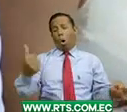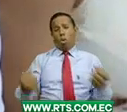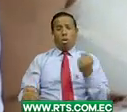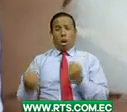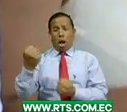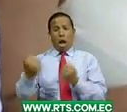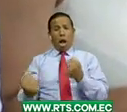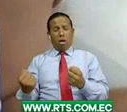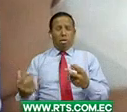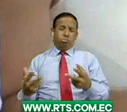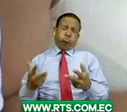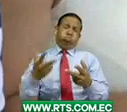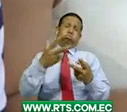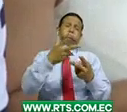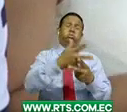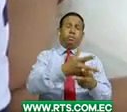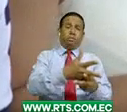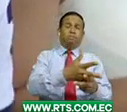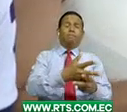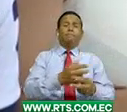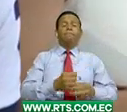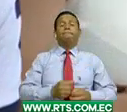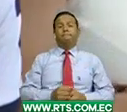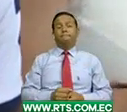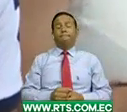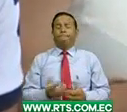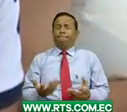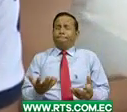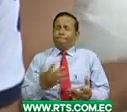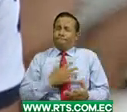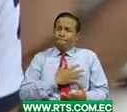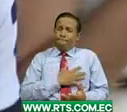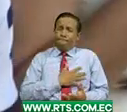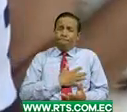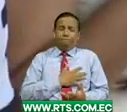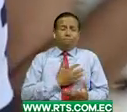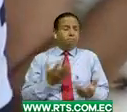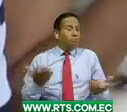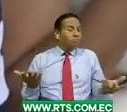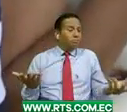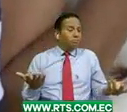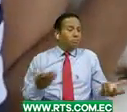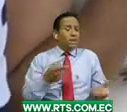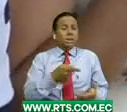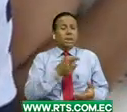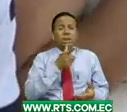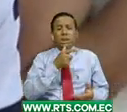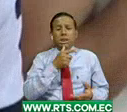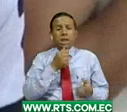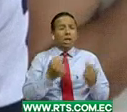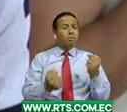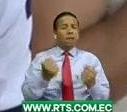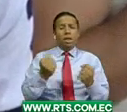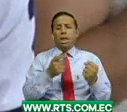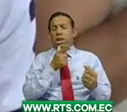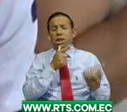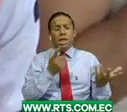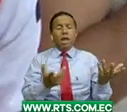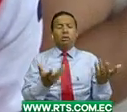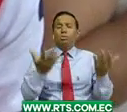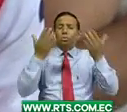y la arrolló y no sabemos ni dónde está el man que iba manejando la moto porque se dio la